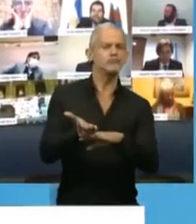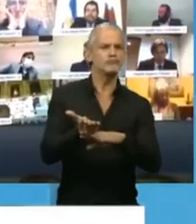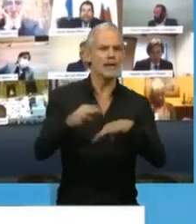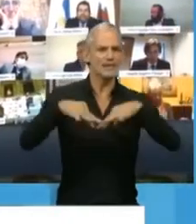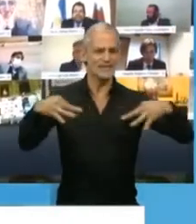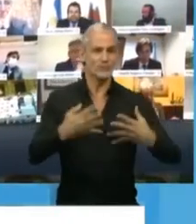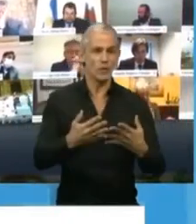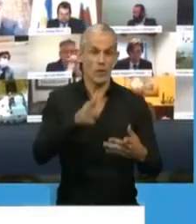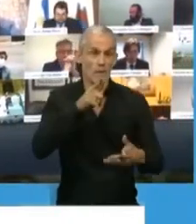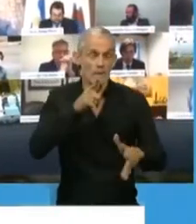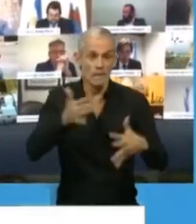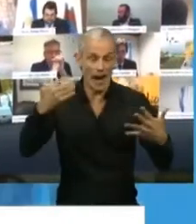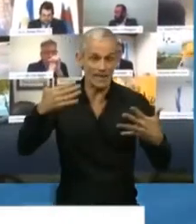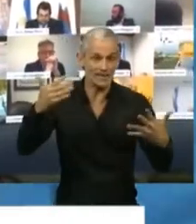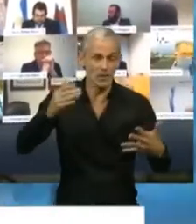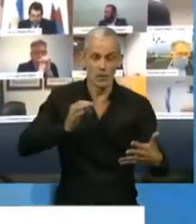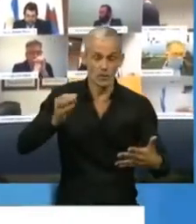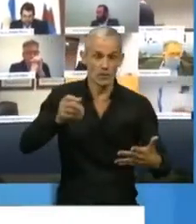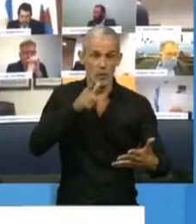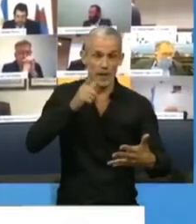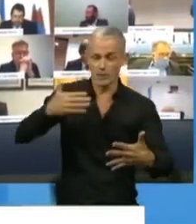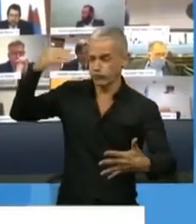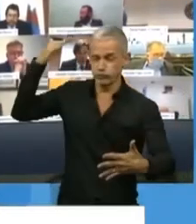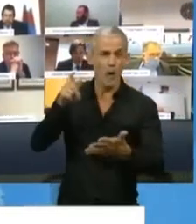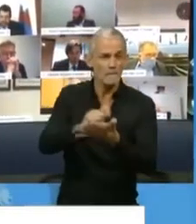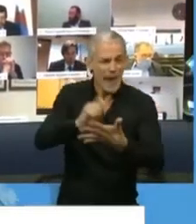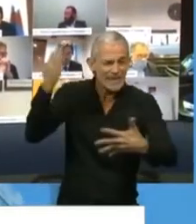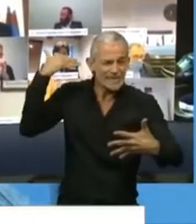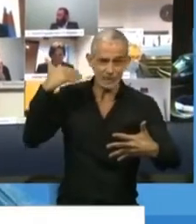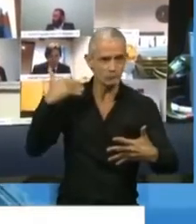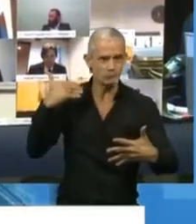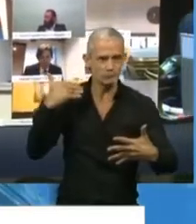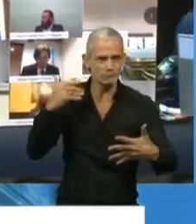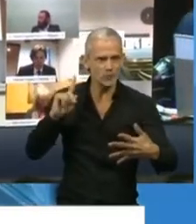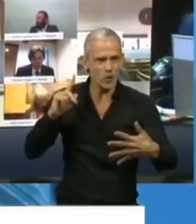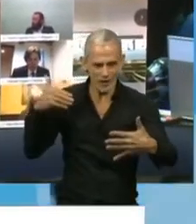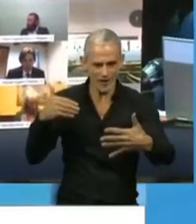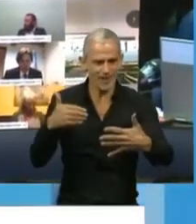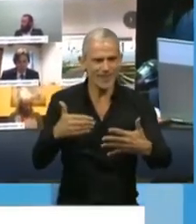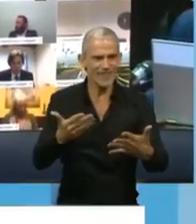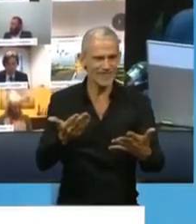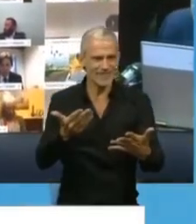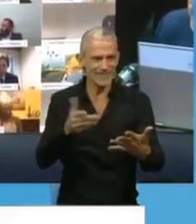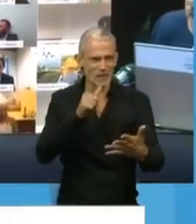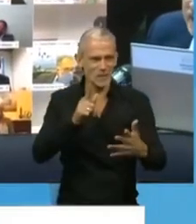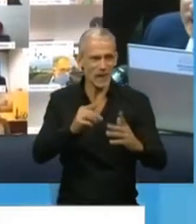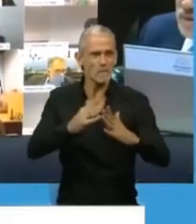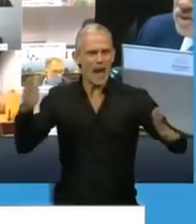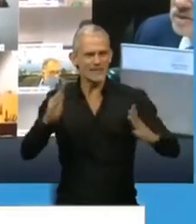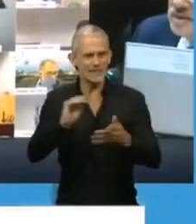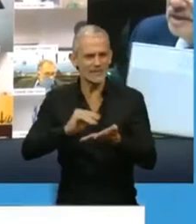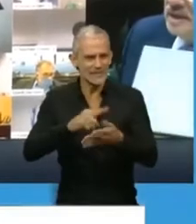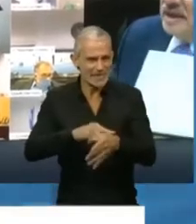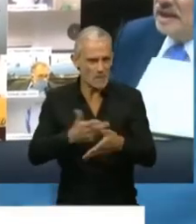hubieran pasado, no digo años, pero sí muchos meses, y sin embargo estamos en los